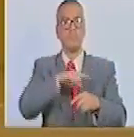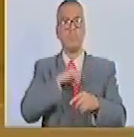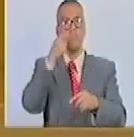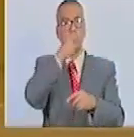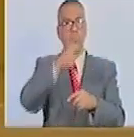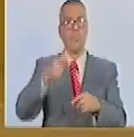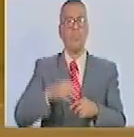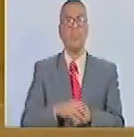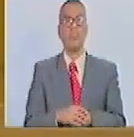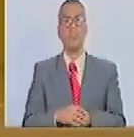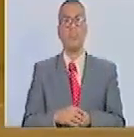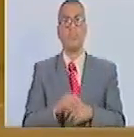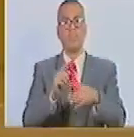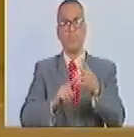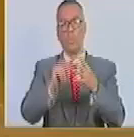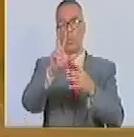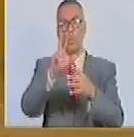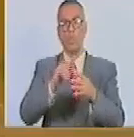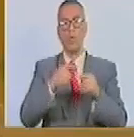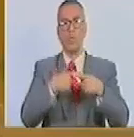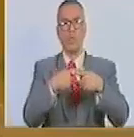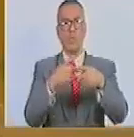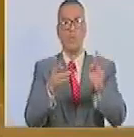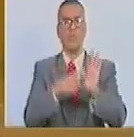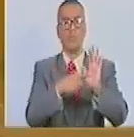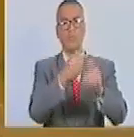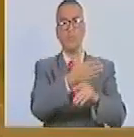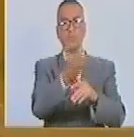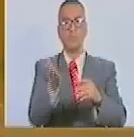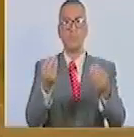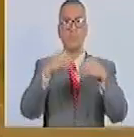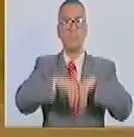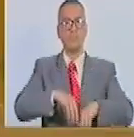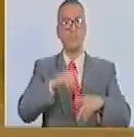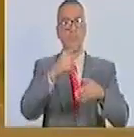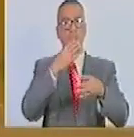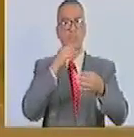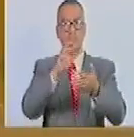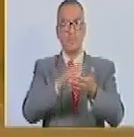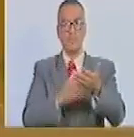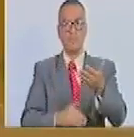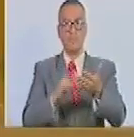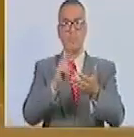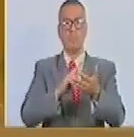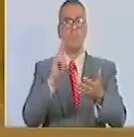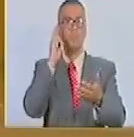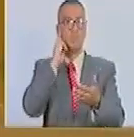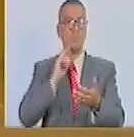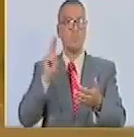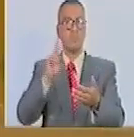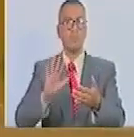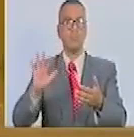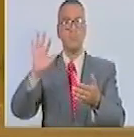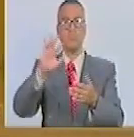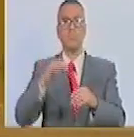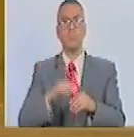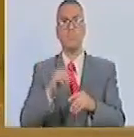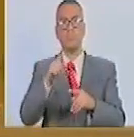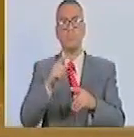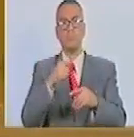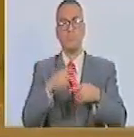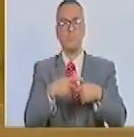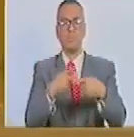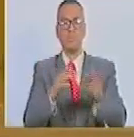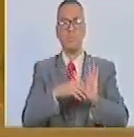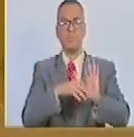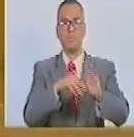pueblo. Tercero, publicar el presente acuerdo en la Gaceta Oficial de la República Bolivariana de Venezuela y dar